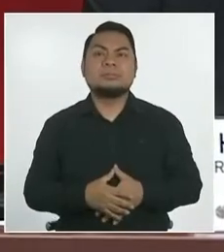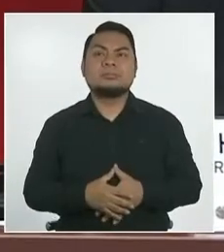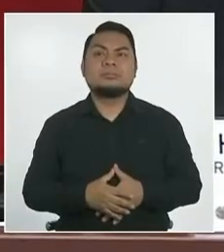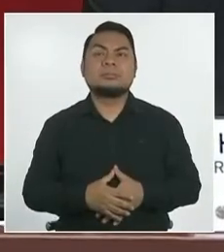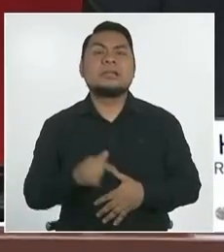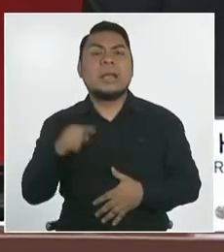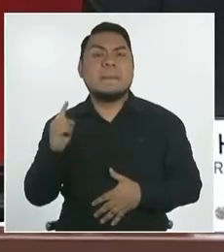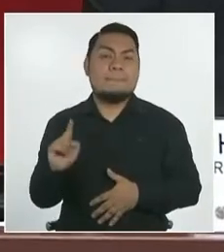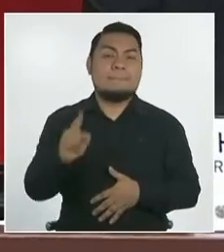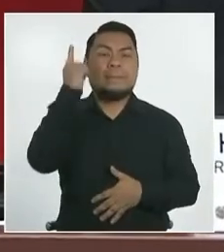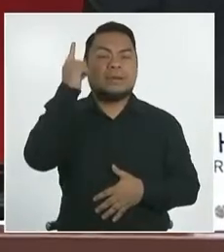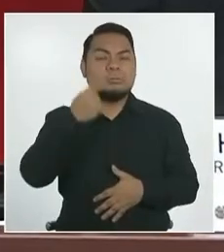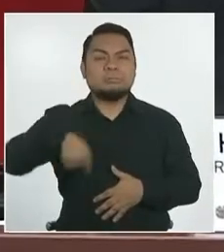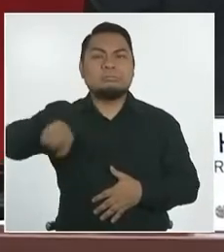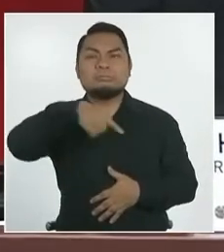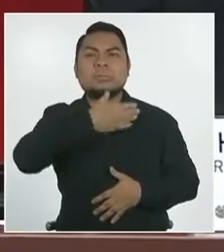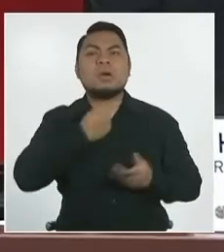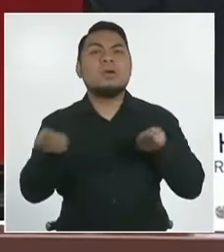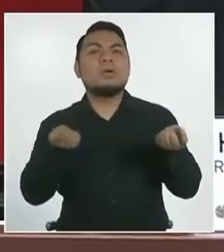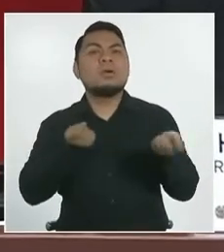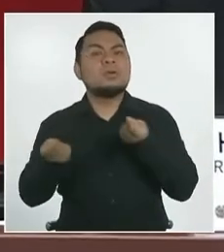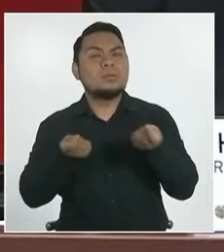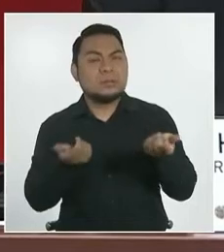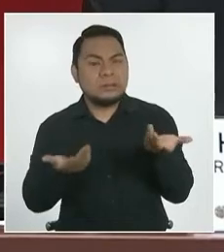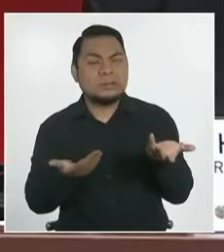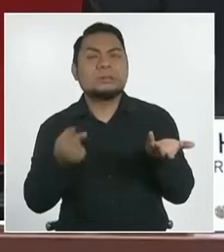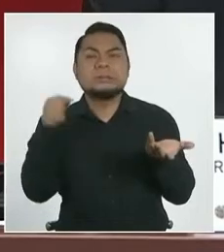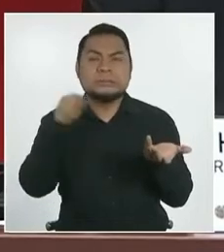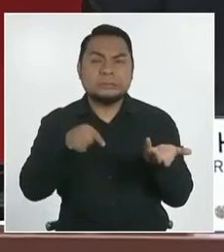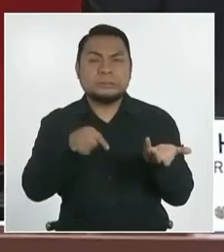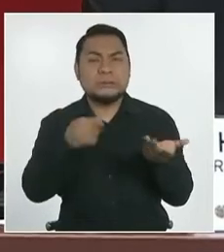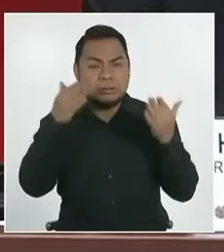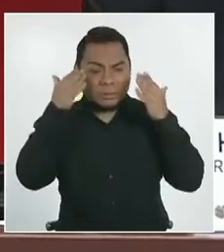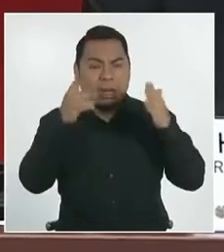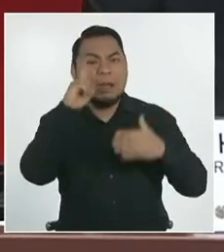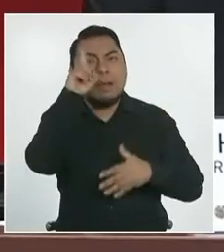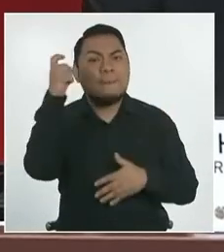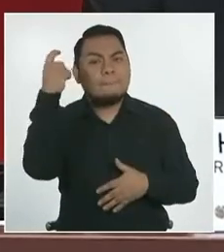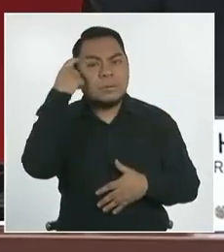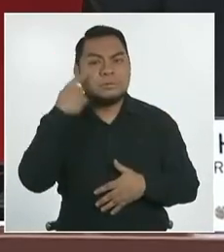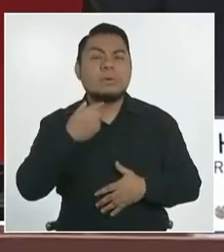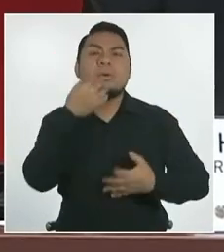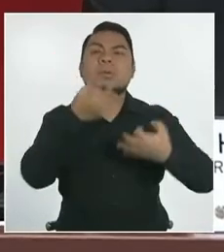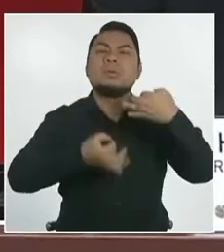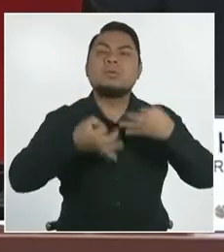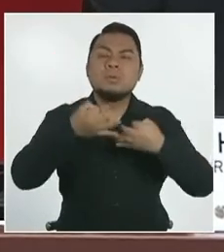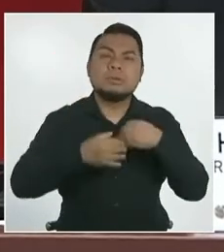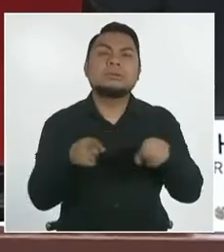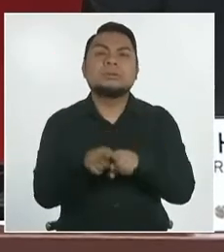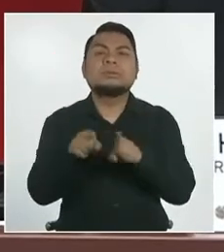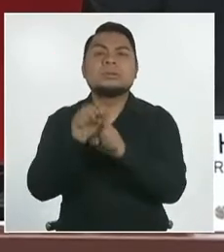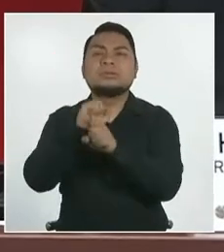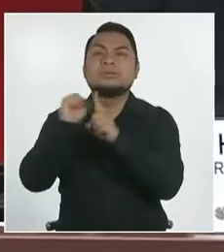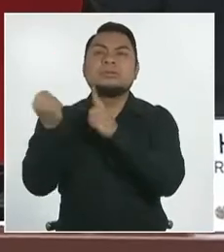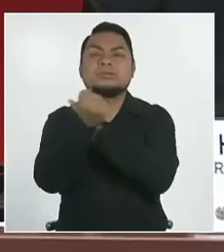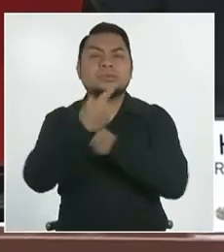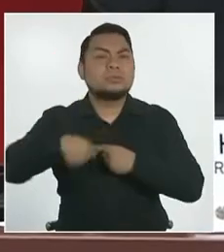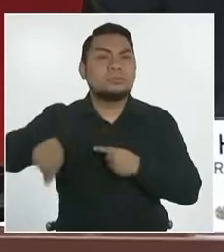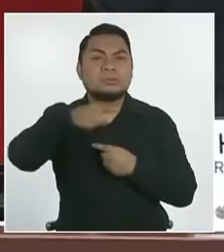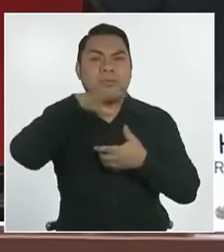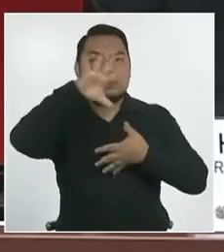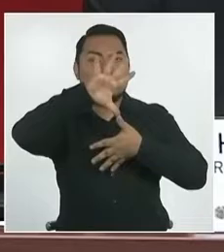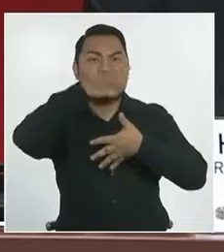Es el principal foro gubernamental de carácter político, jurídico y social de nuestro